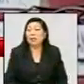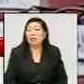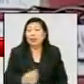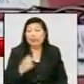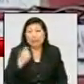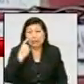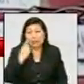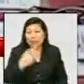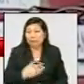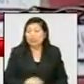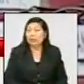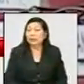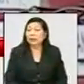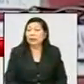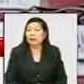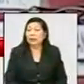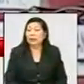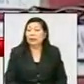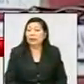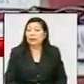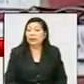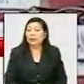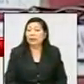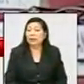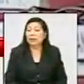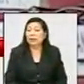infecciones estériles. Esto,